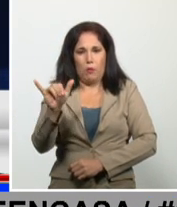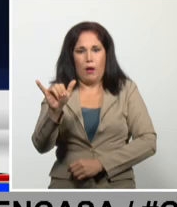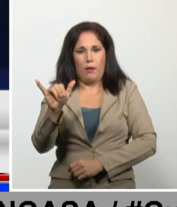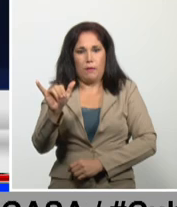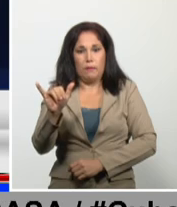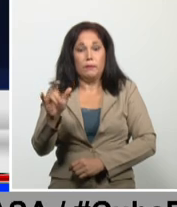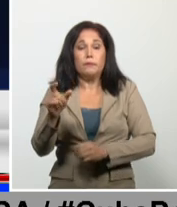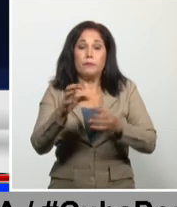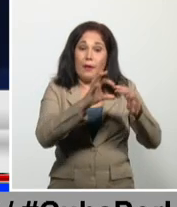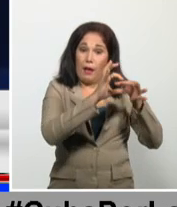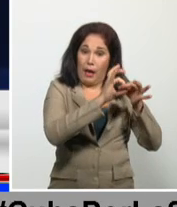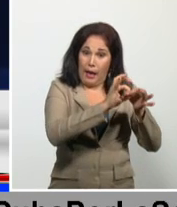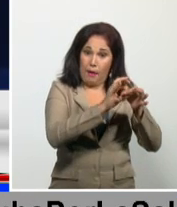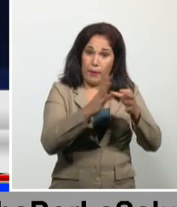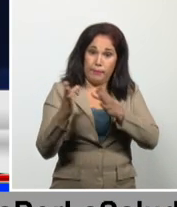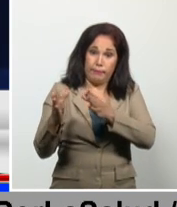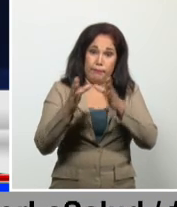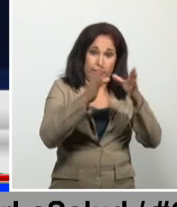los casos graves,